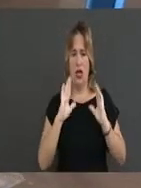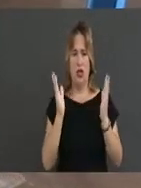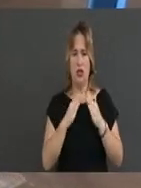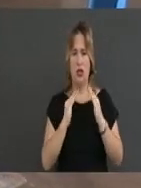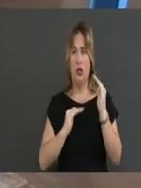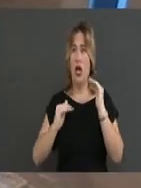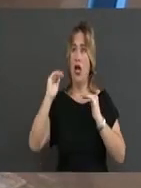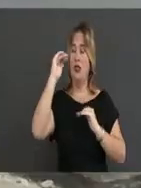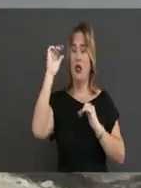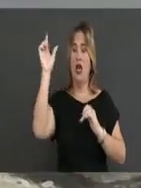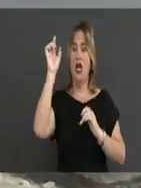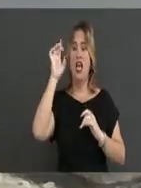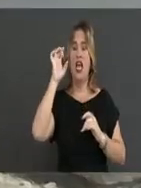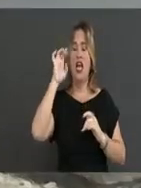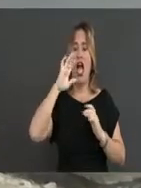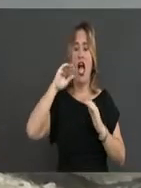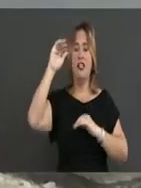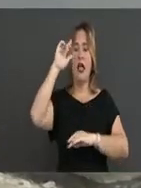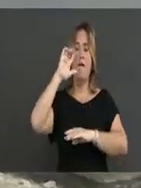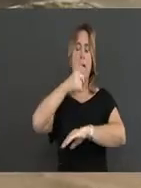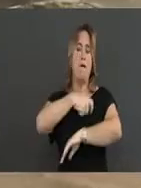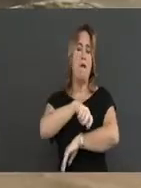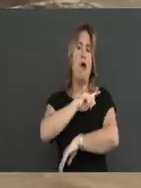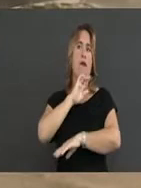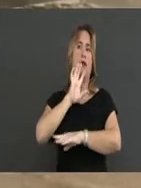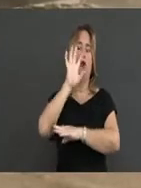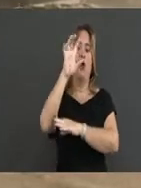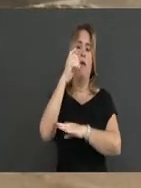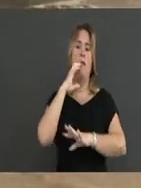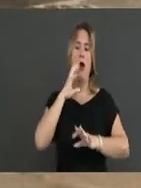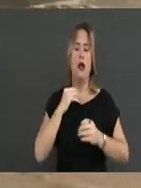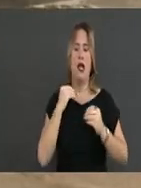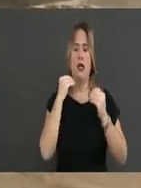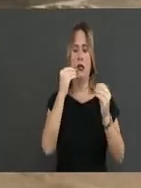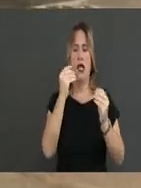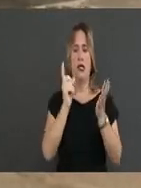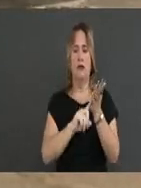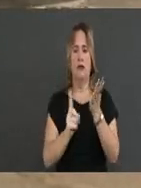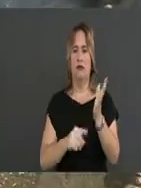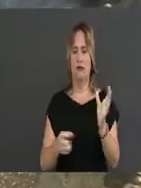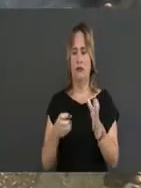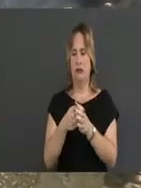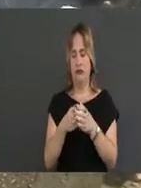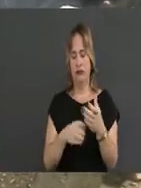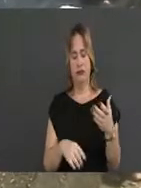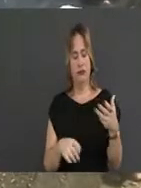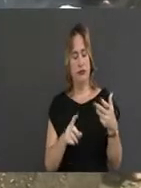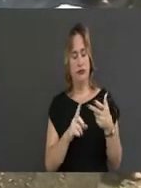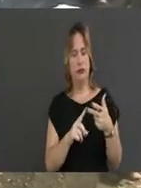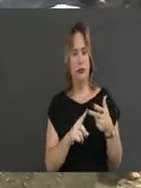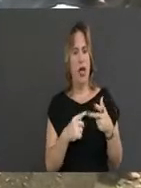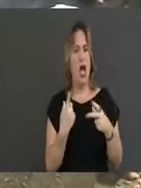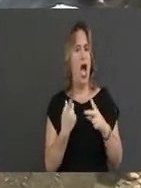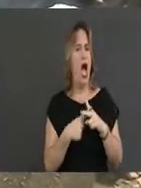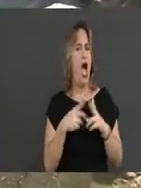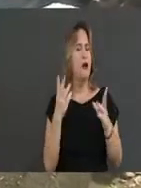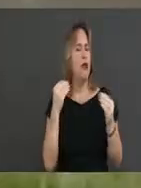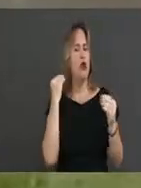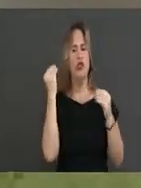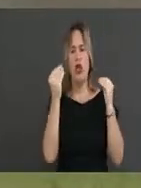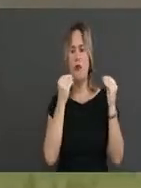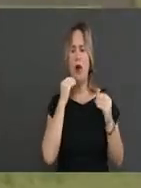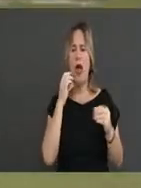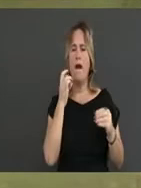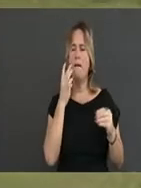parte alta del poblado del Caney para, con la protección de energía eléctrica en este circuito. Ahora, hay mucha preocupación con Mar